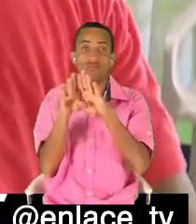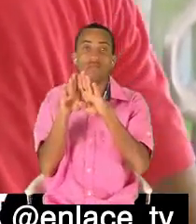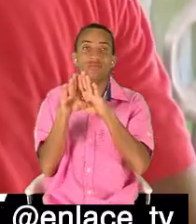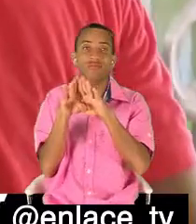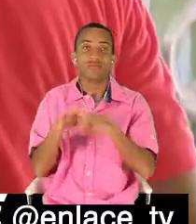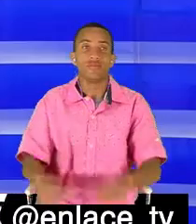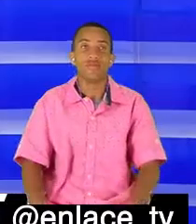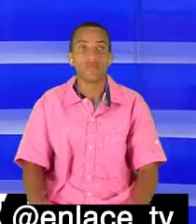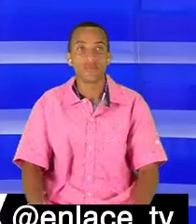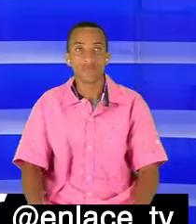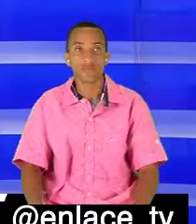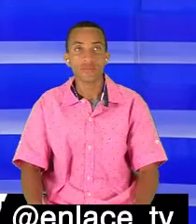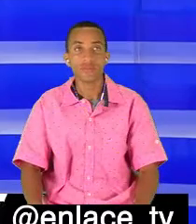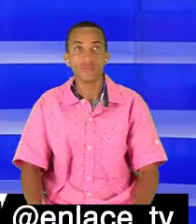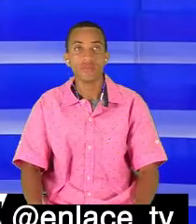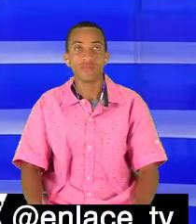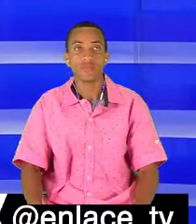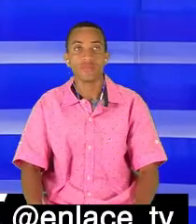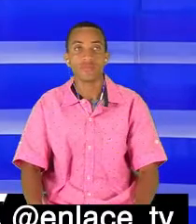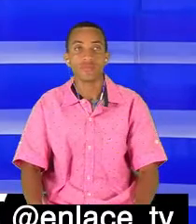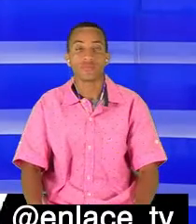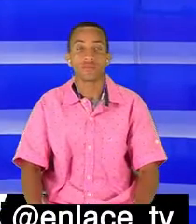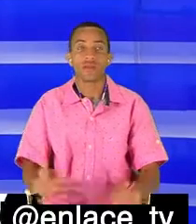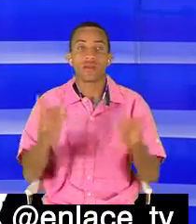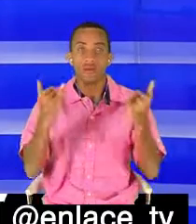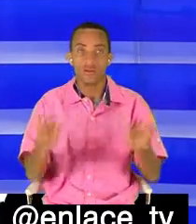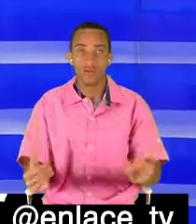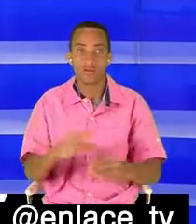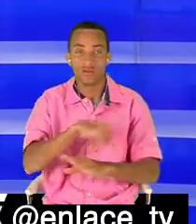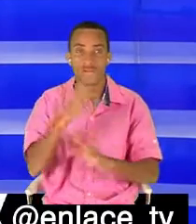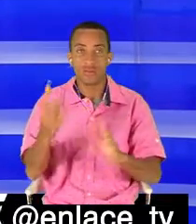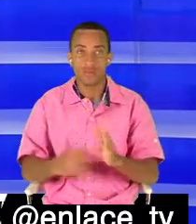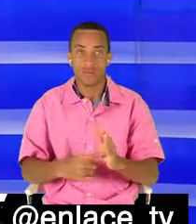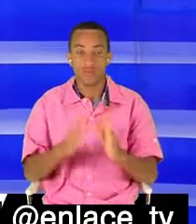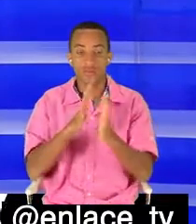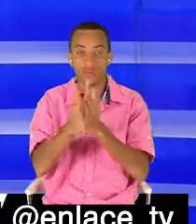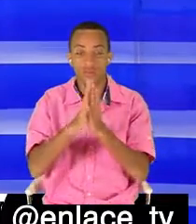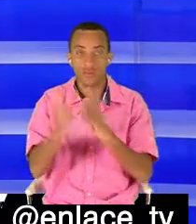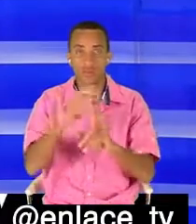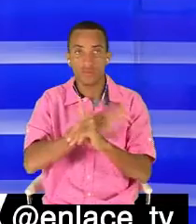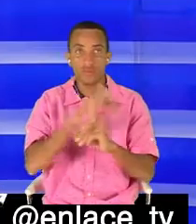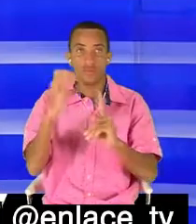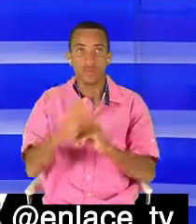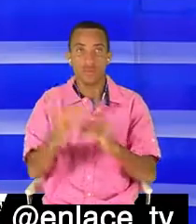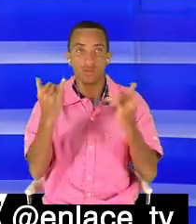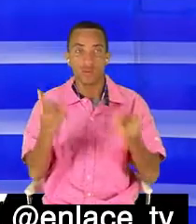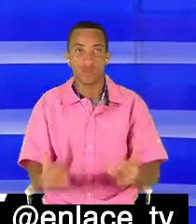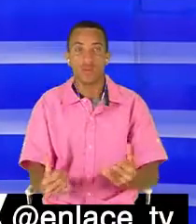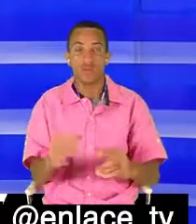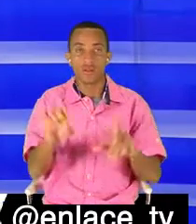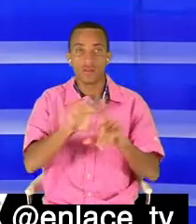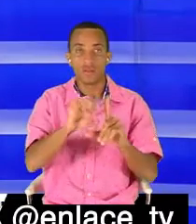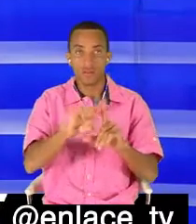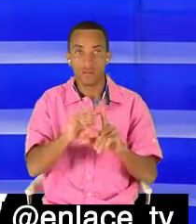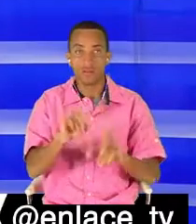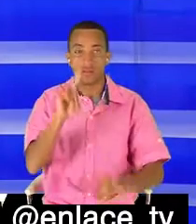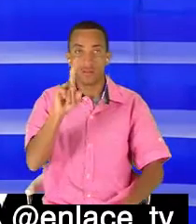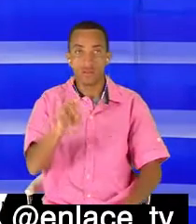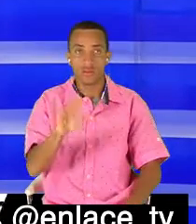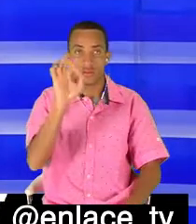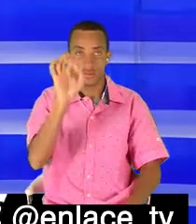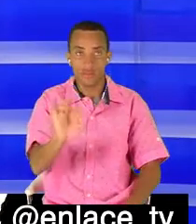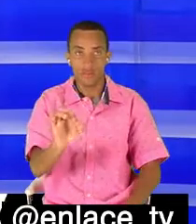electoral. Es todo por el momento en las noticias culturales y del entretenimiento. Hoy en Enlace Noticias 6 PM nos